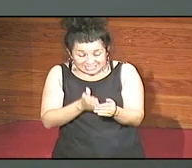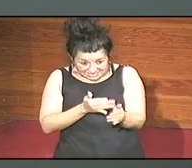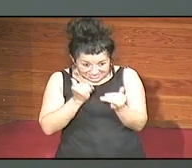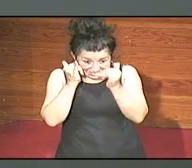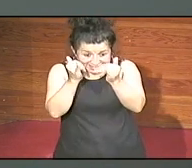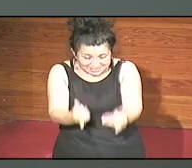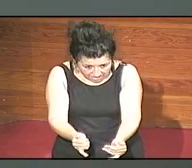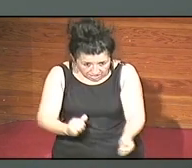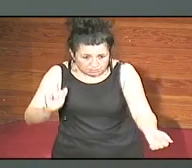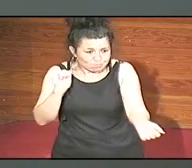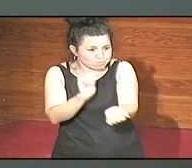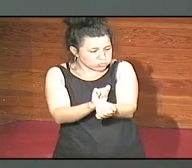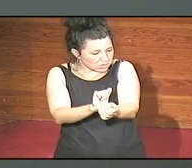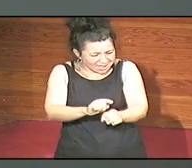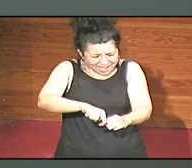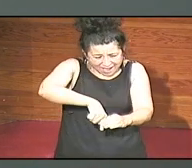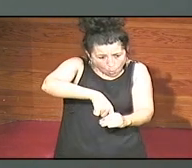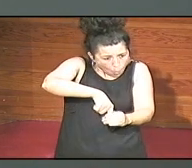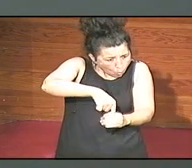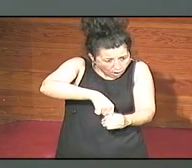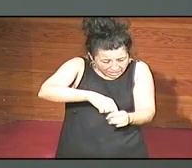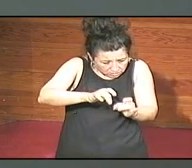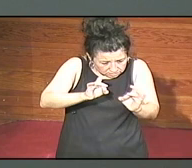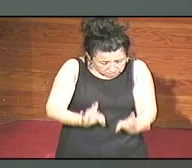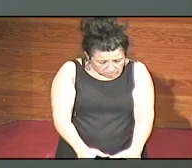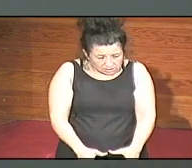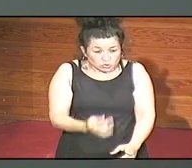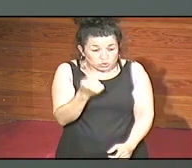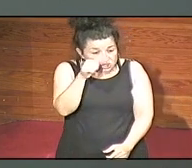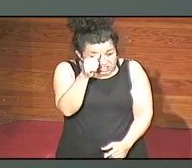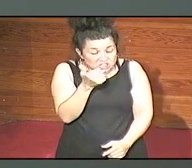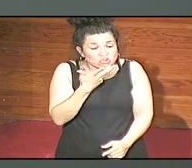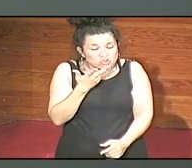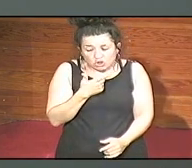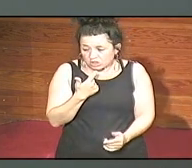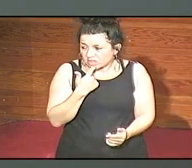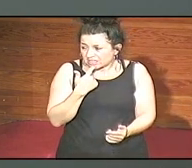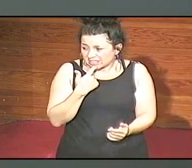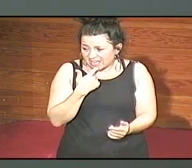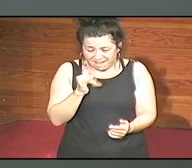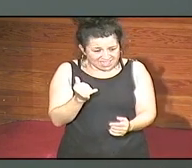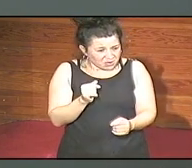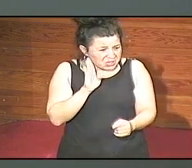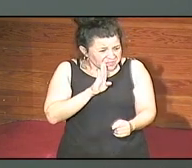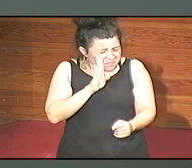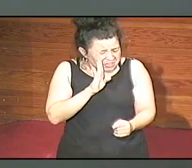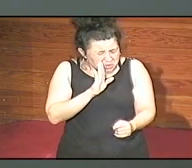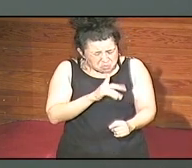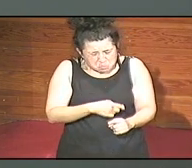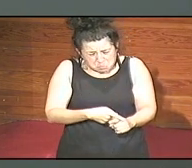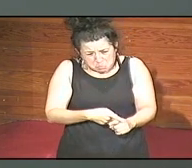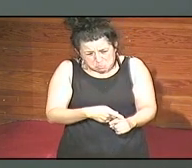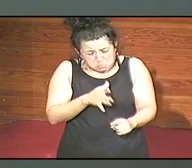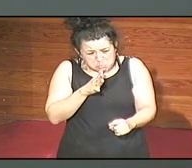encarcelan los meten en auténticos agujeros me acuerdo un chico que conocí que tiene una infección brutal porque le había mordido una